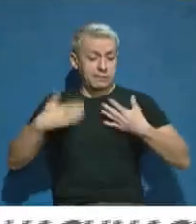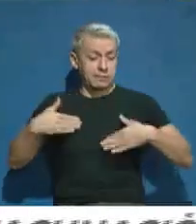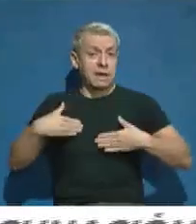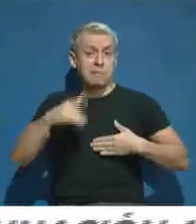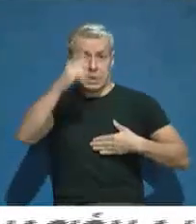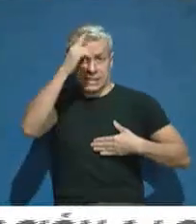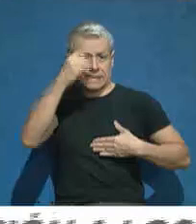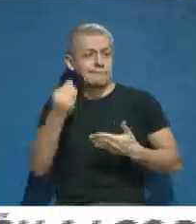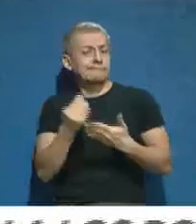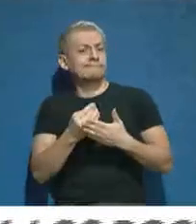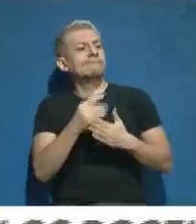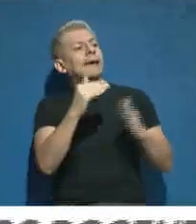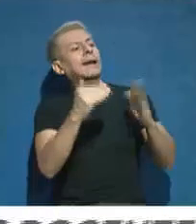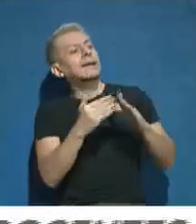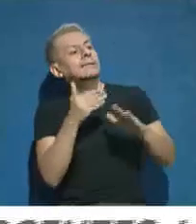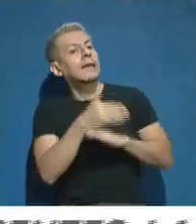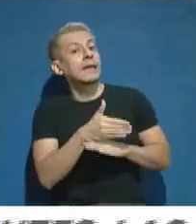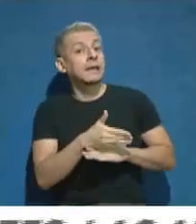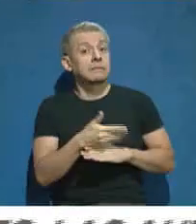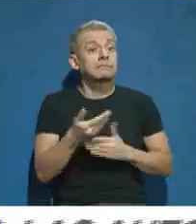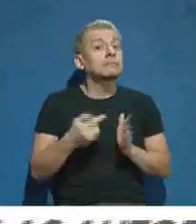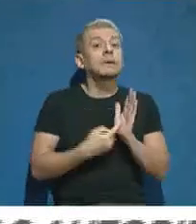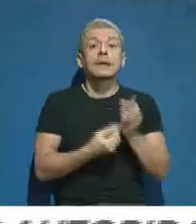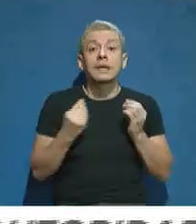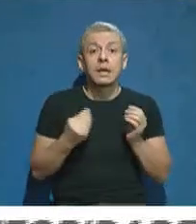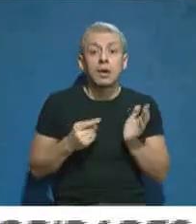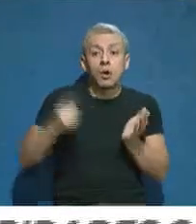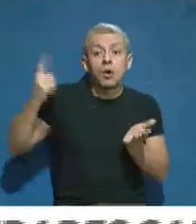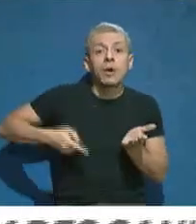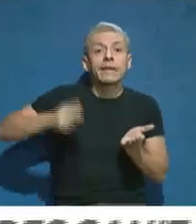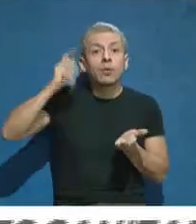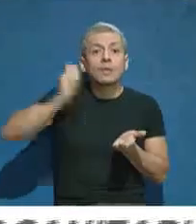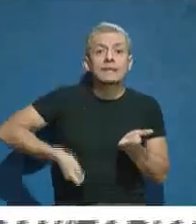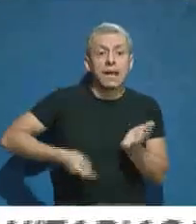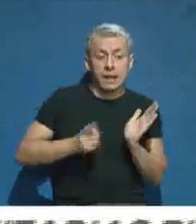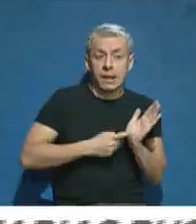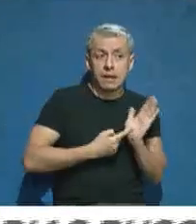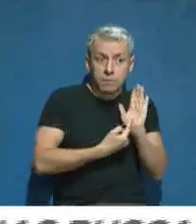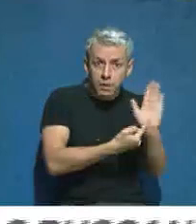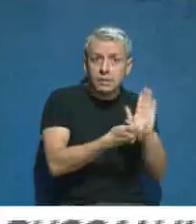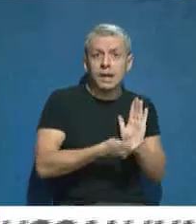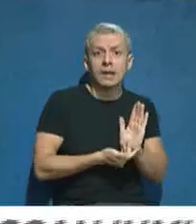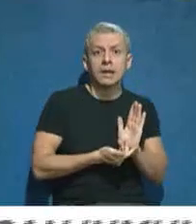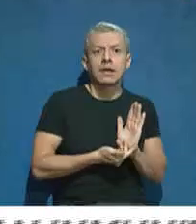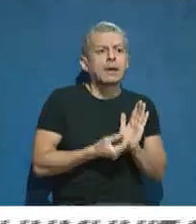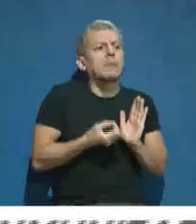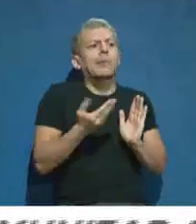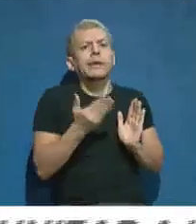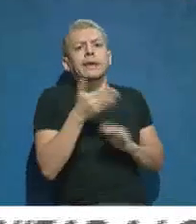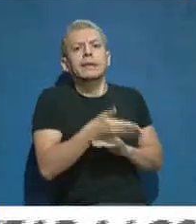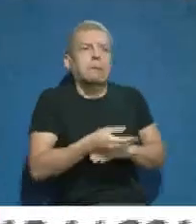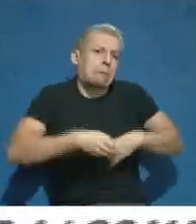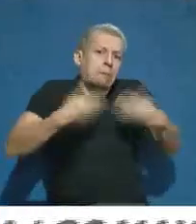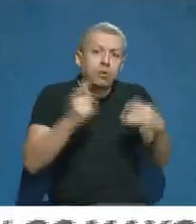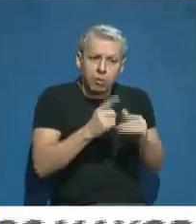dicen que van a realizar un allanamiento, deberían mostrarte una orden, tener una orden judicial para hacer el allanamiento y tener alguna razón por la cual llevarla adelante,